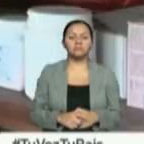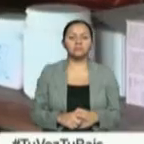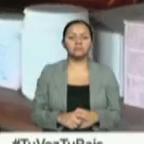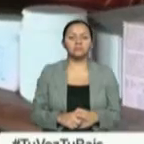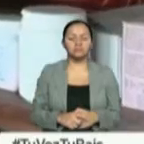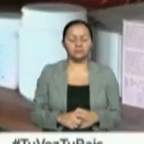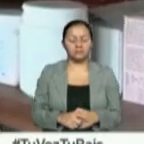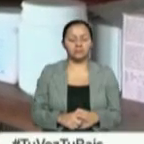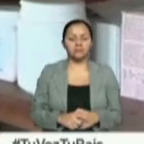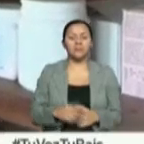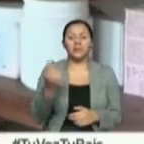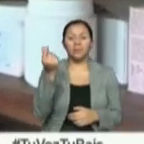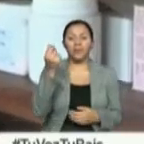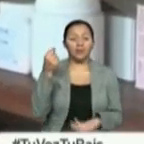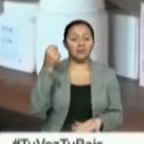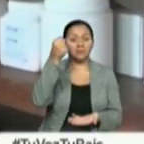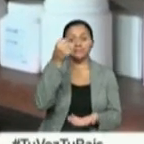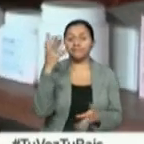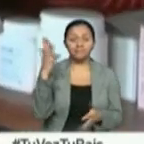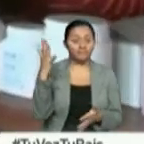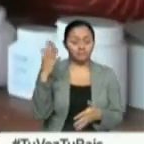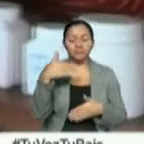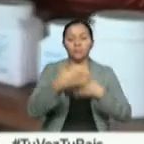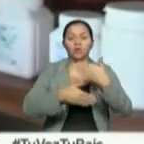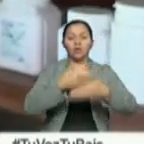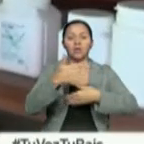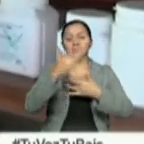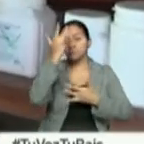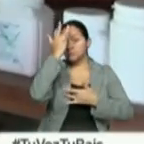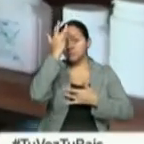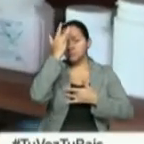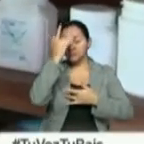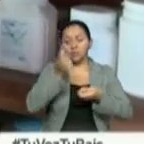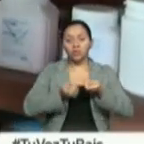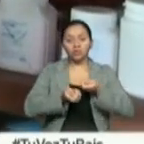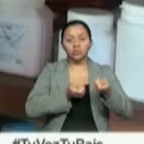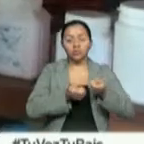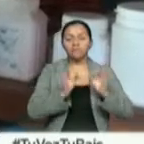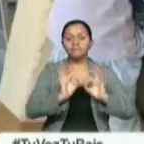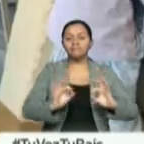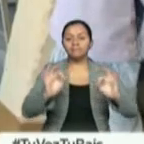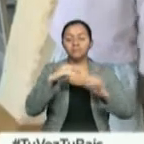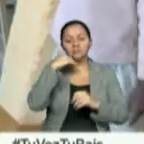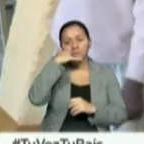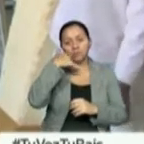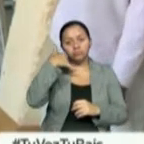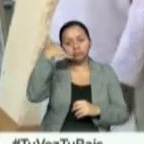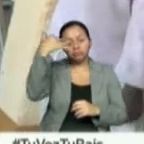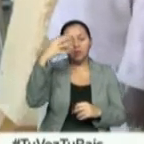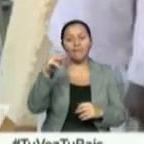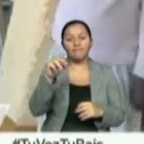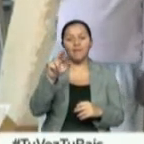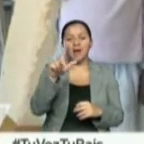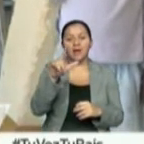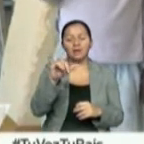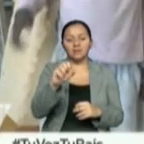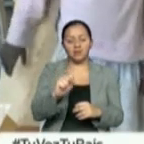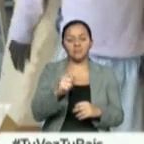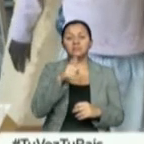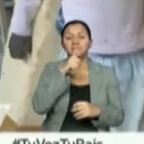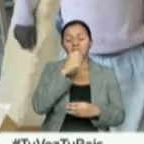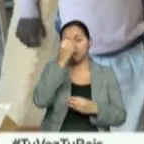la falta de financiamiento amenaza los progresos logrados para el control global de la malaria así lo informó el martes la organización